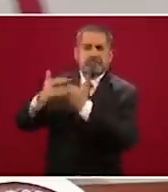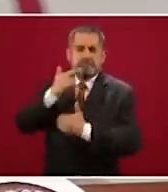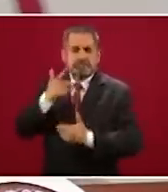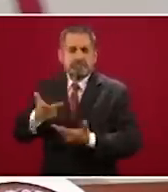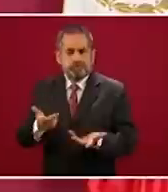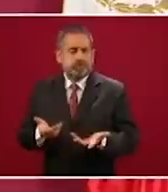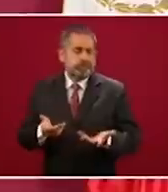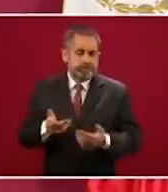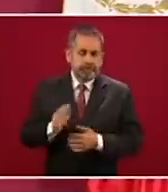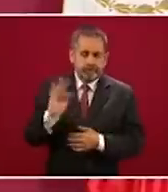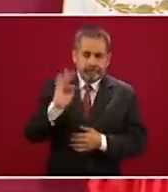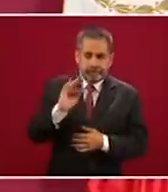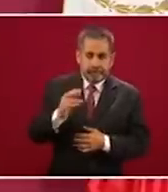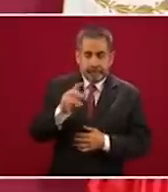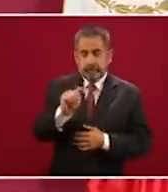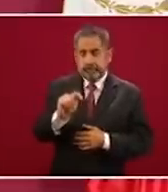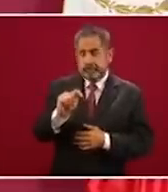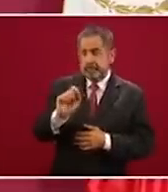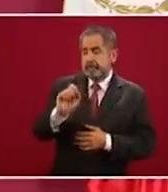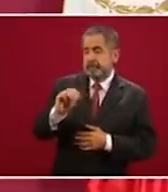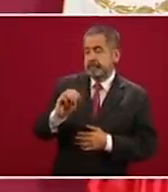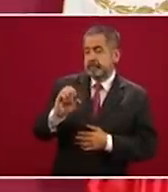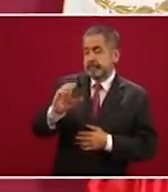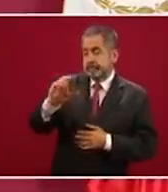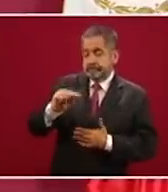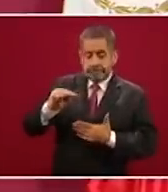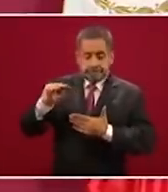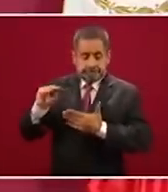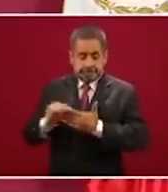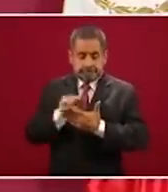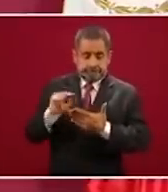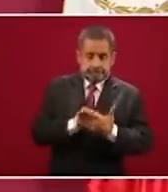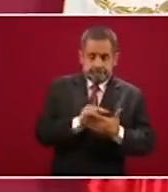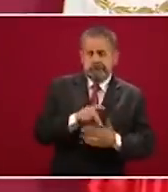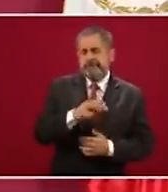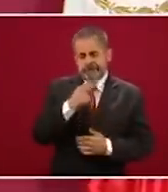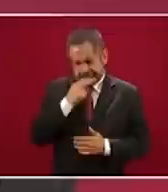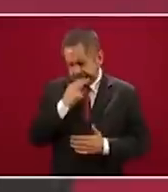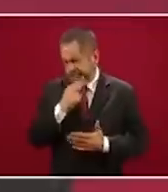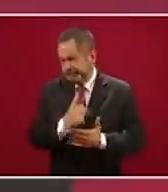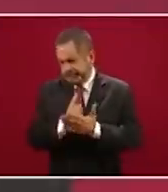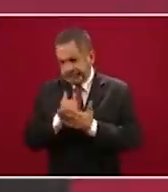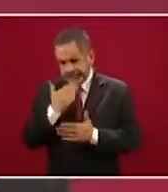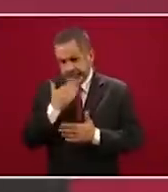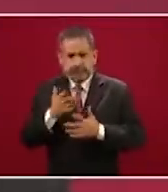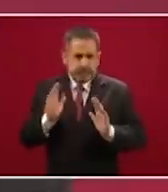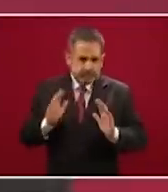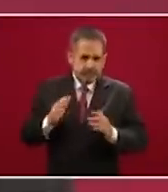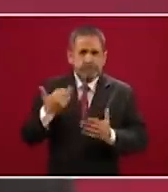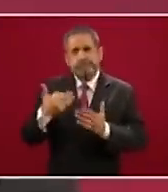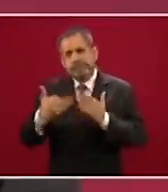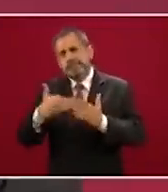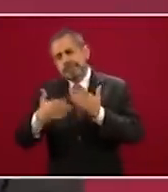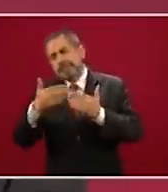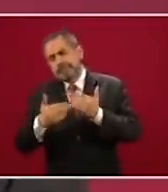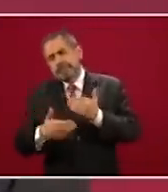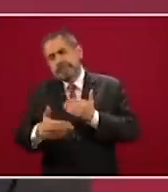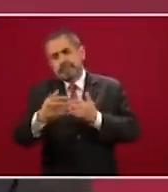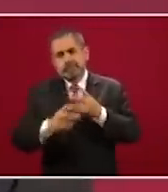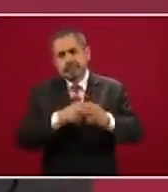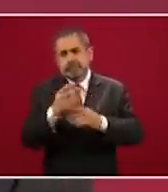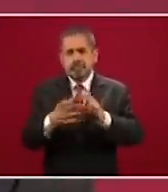haya firmado el Tratado de Libre Comercio ayuda, pero bueno, falta lo que